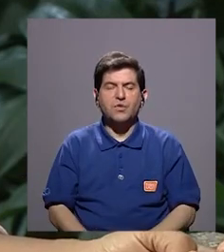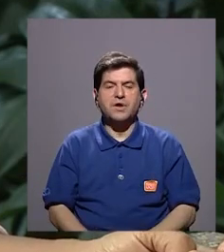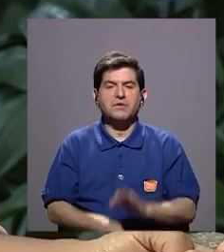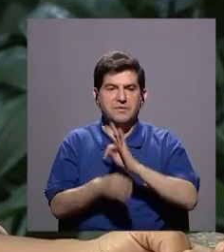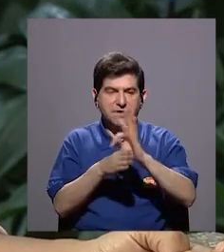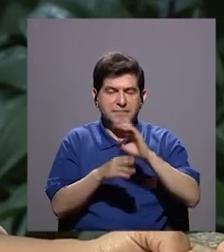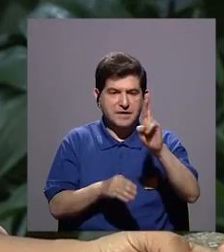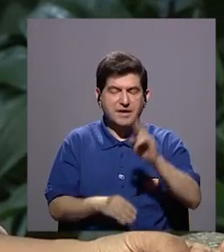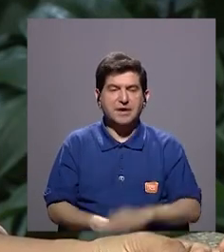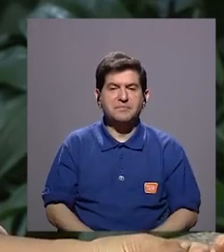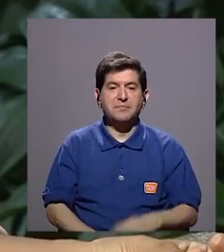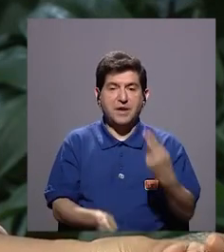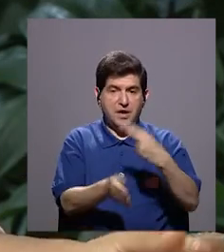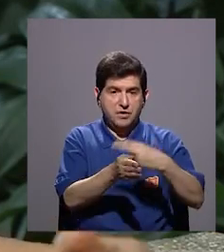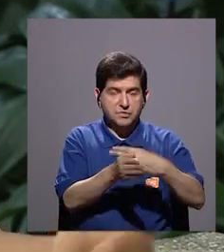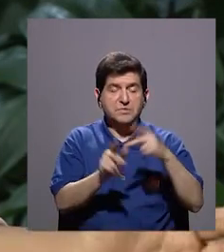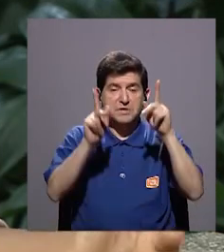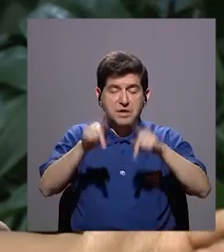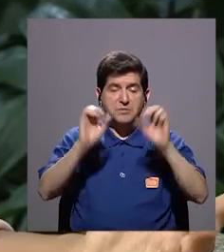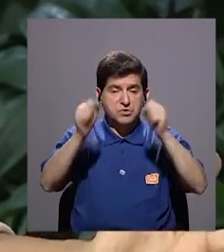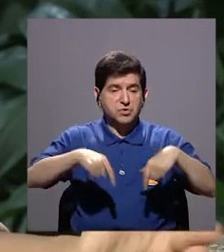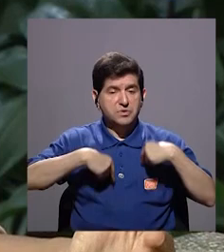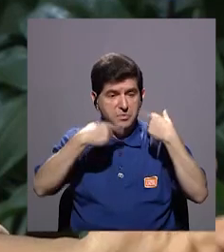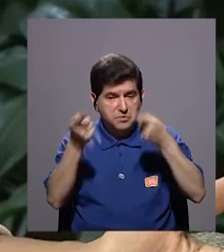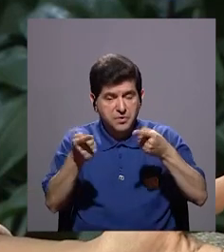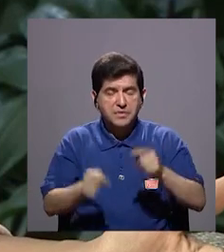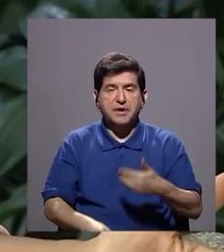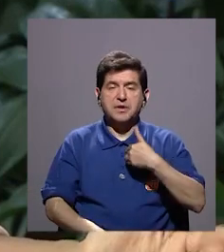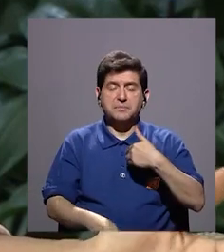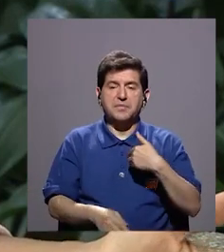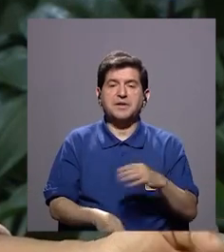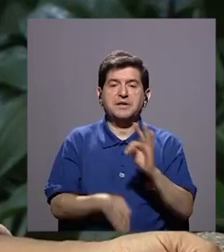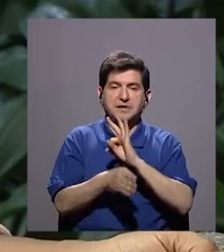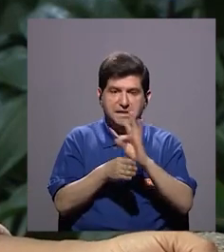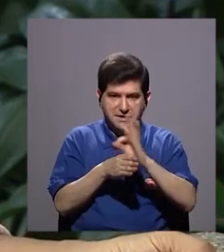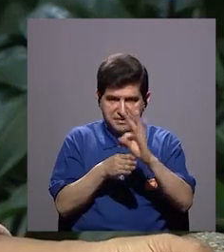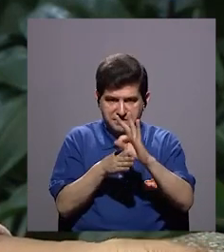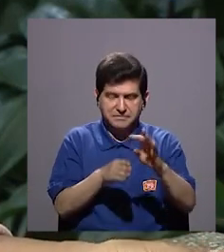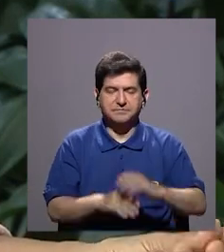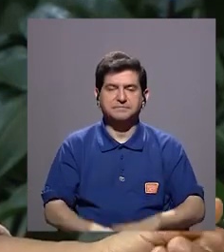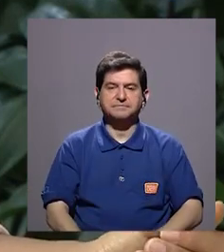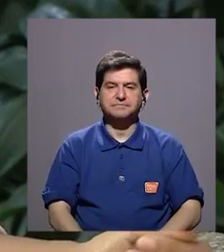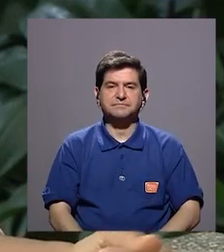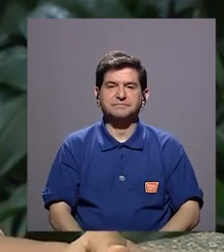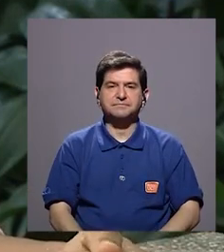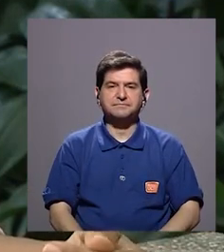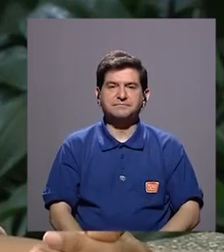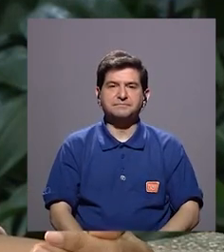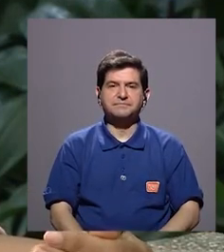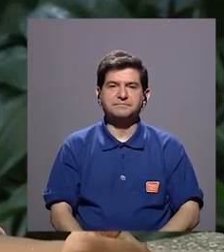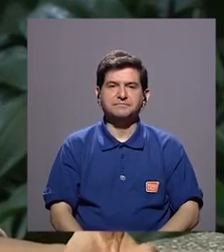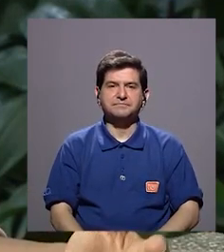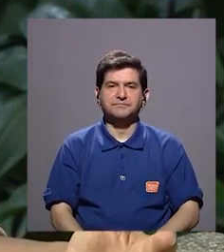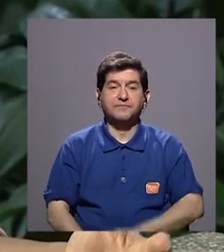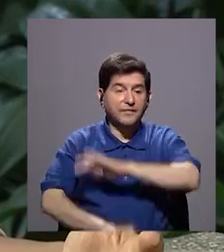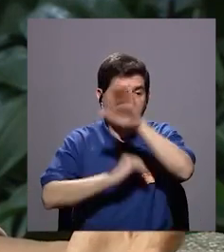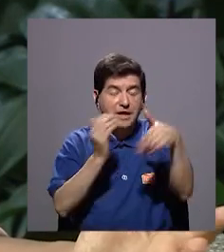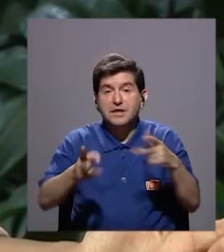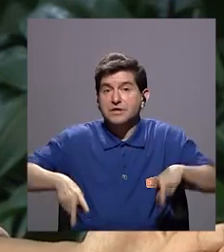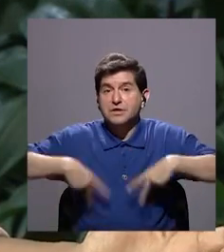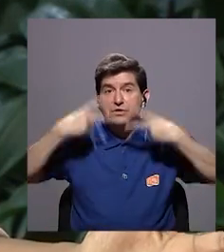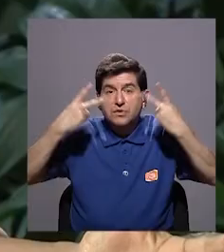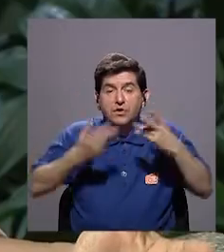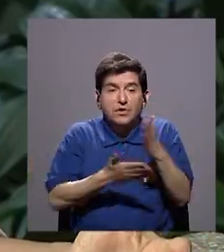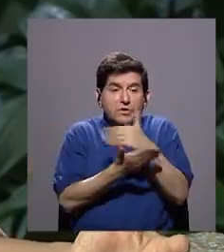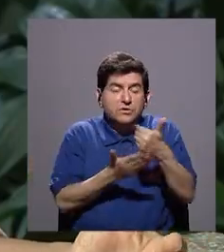los hospitales, los centros de salud. Cualquier persona puede llegar a un centro de salud y recibir un tratamiento. Y bueno, como todo